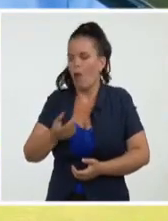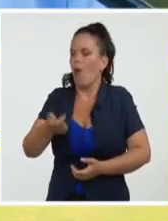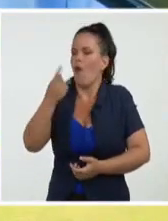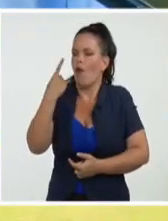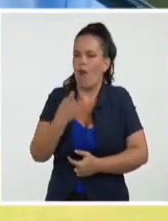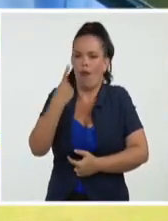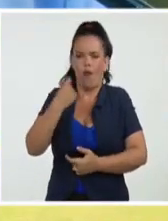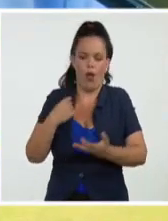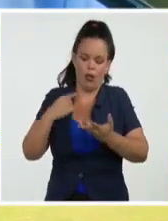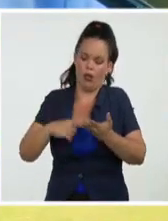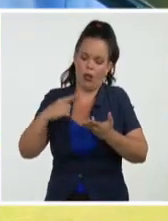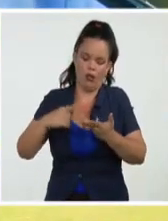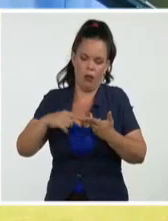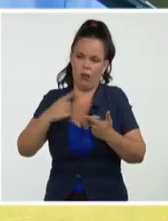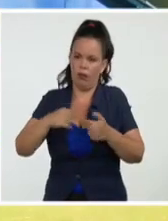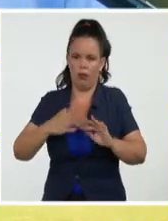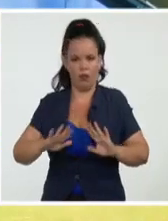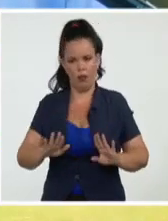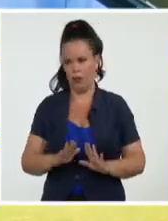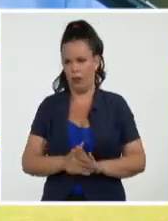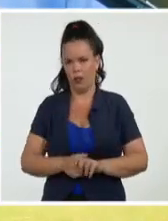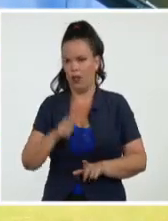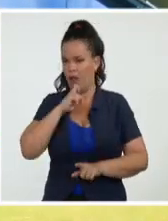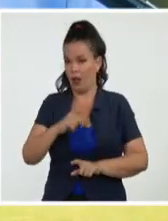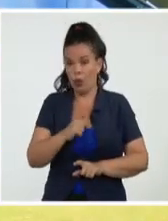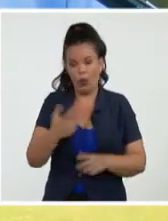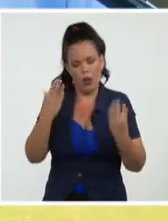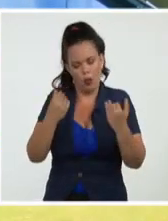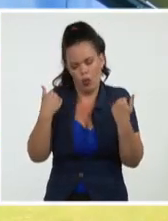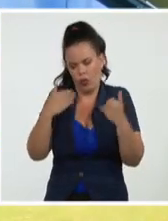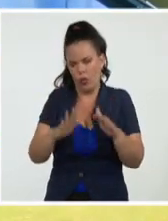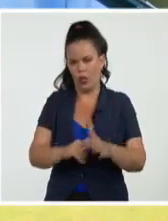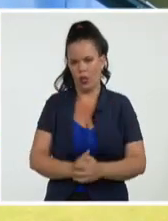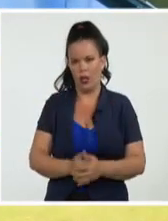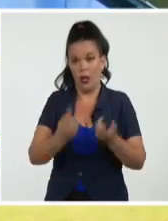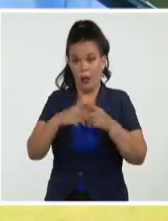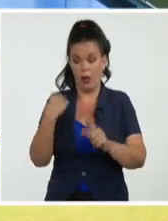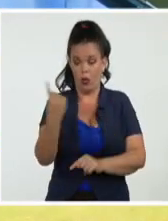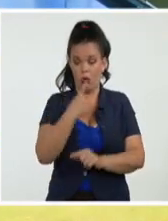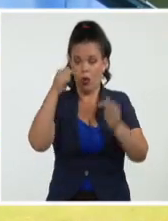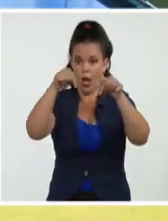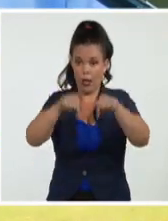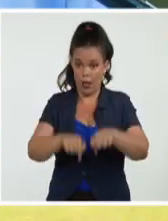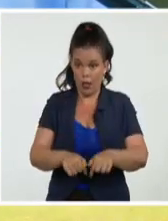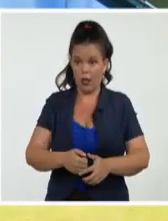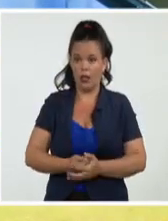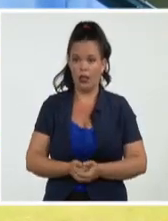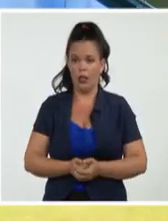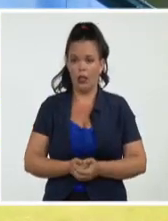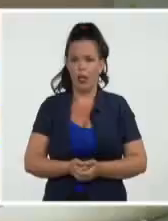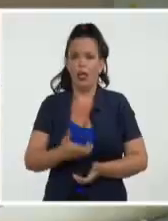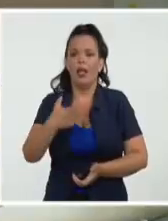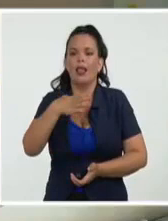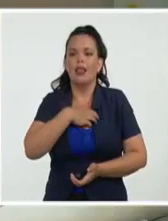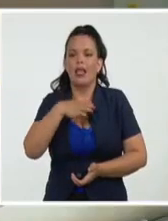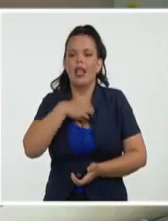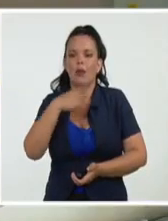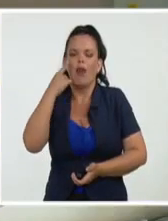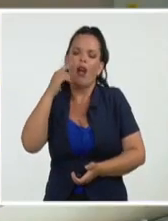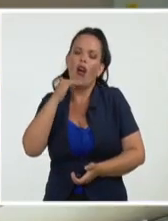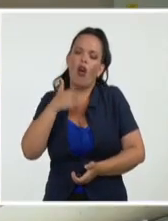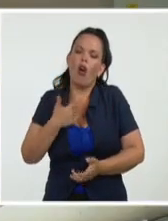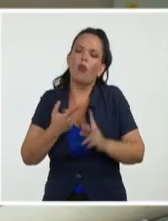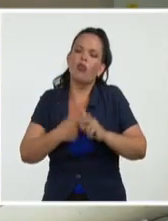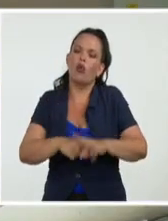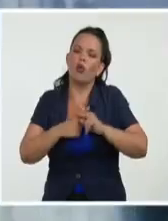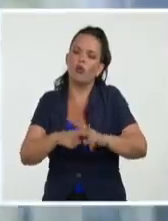se han dado los argumentos. Pero los que estamos aquí y a los que debemos llegar, los que estamos aquí, tenemos que ir a buscar esa reserva. El